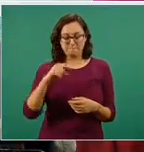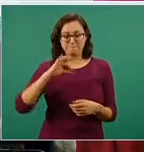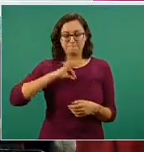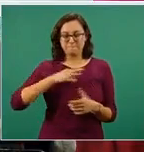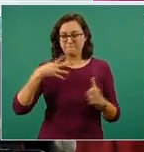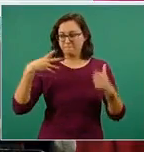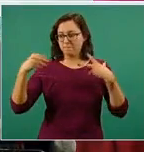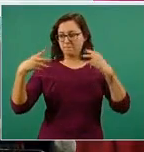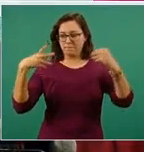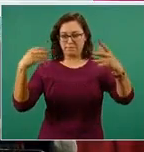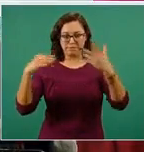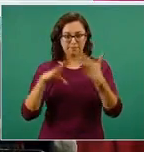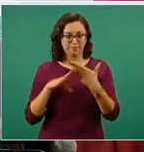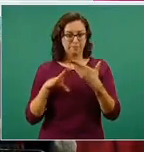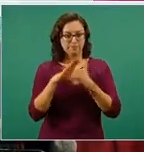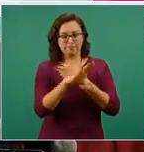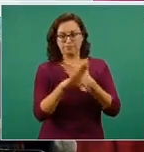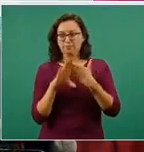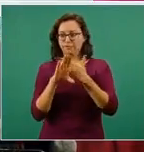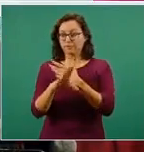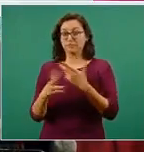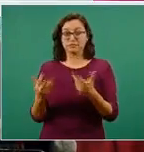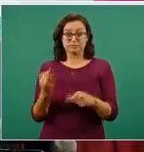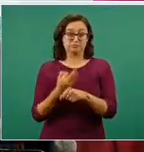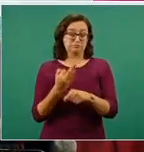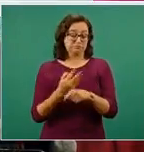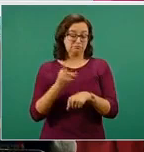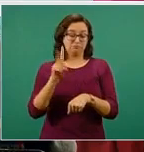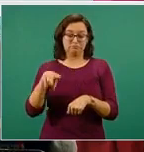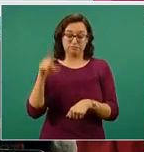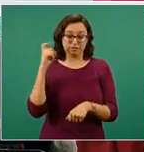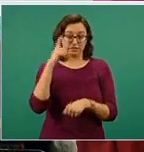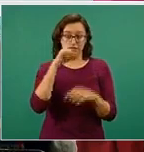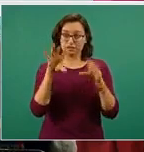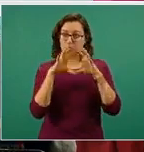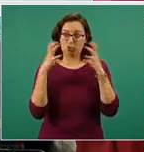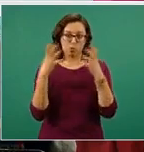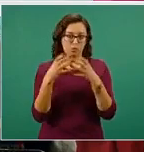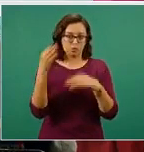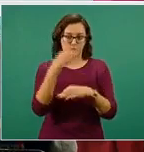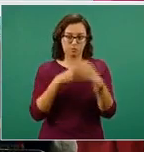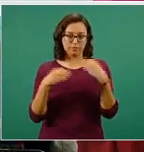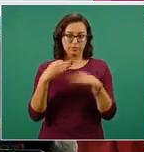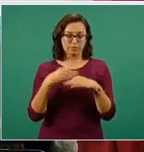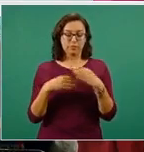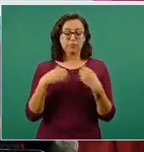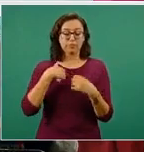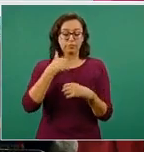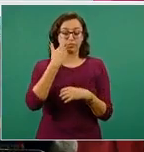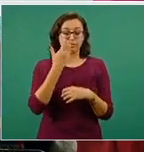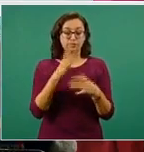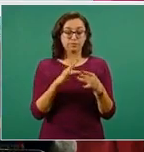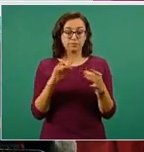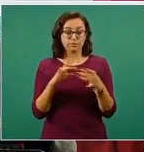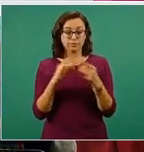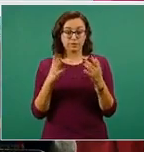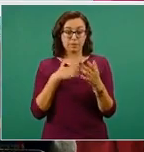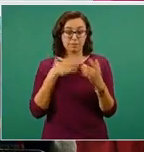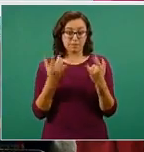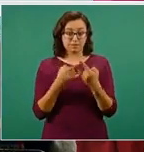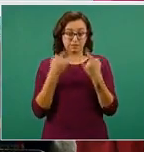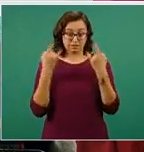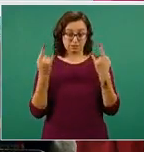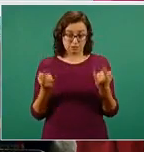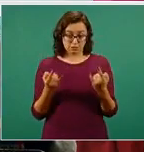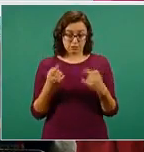que ha colocado al mundo en una situación muy vulnerable. Yo quisiera comentarles que quisiera compartir esta experiencia desde antes de